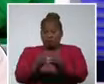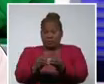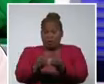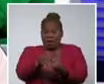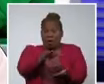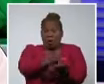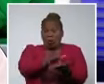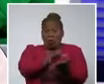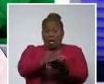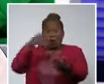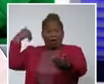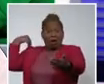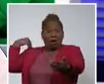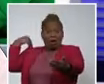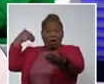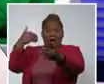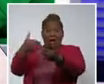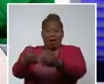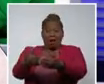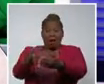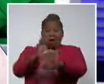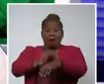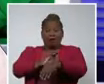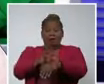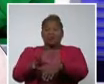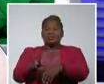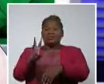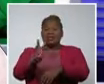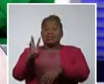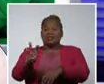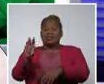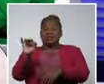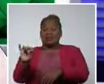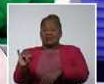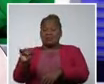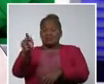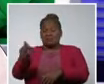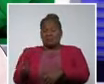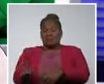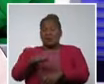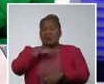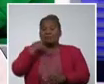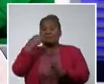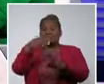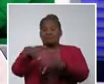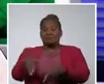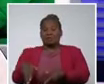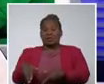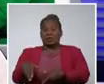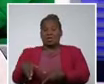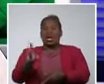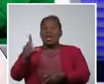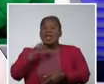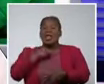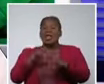el inicio de la pandemia es de 336 personas fallecidas, una letalidad de